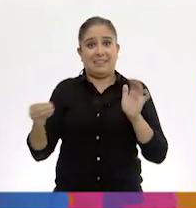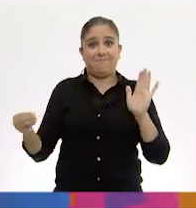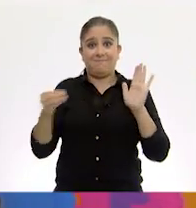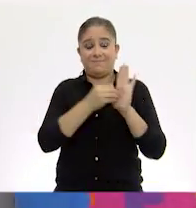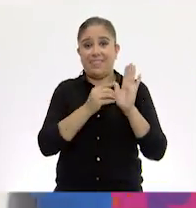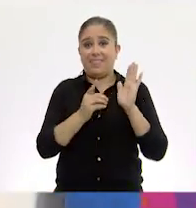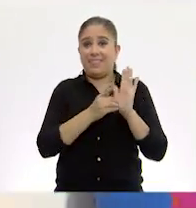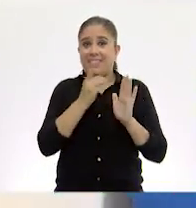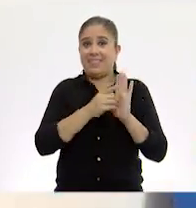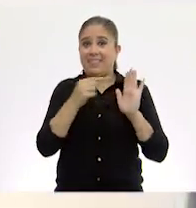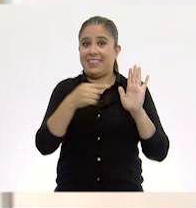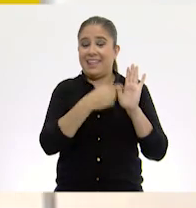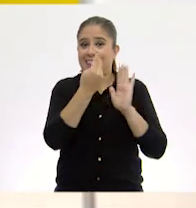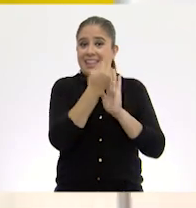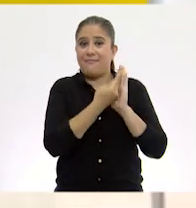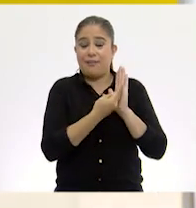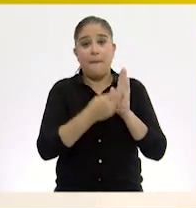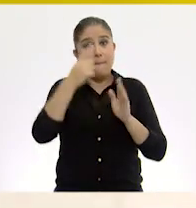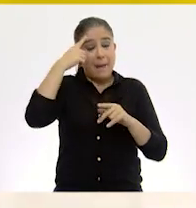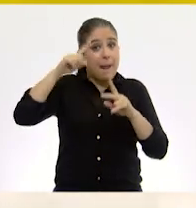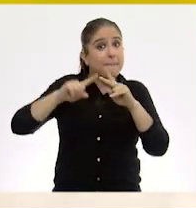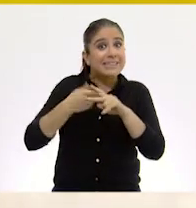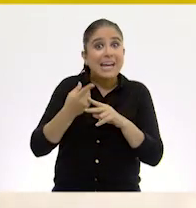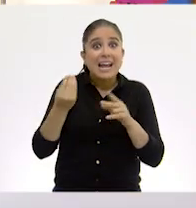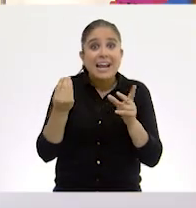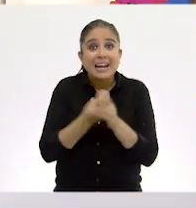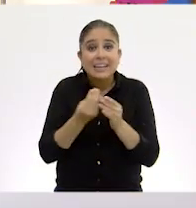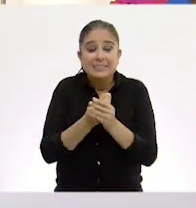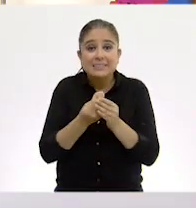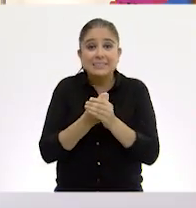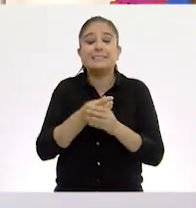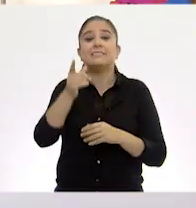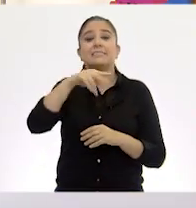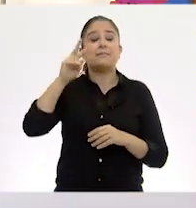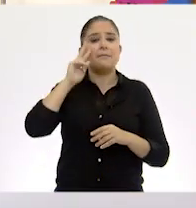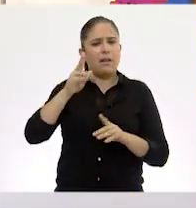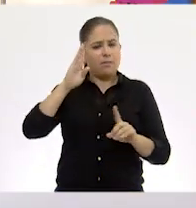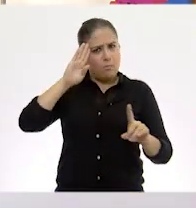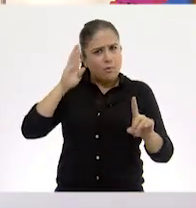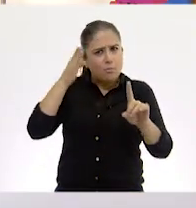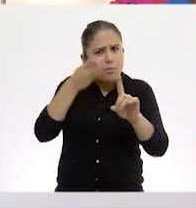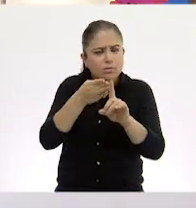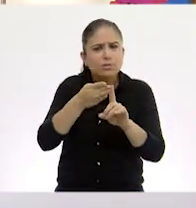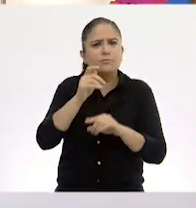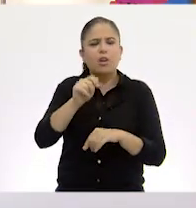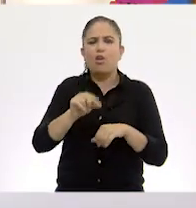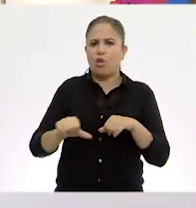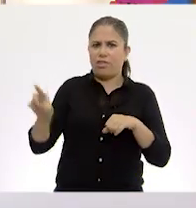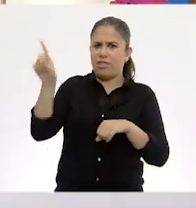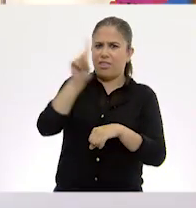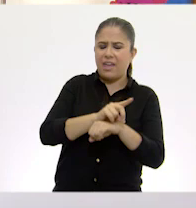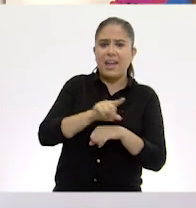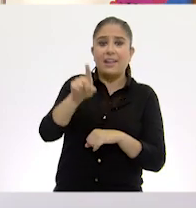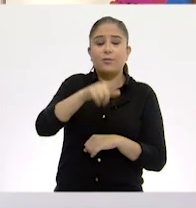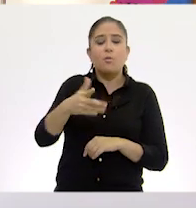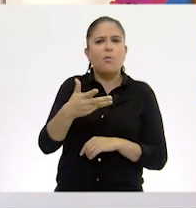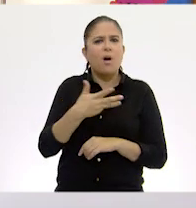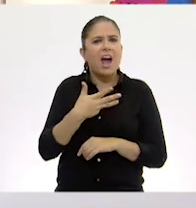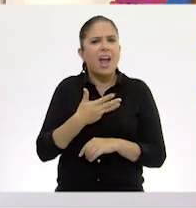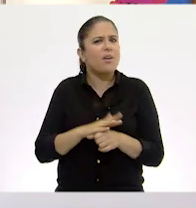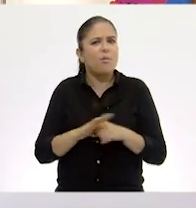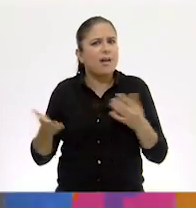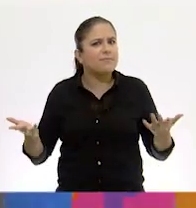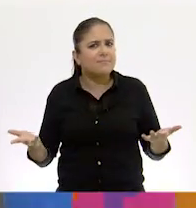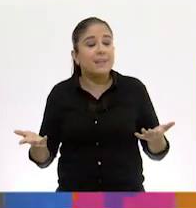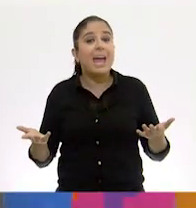Perfecto. Muy bien. Y para comenzar esta clase, bueno, vamos a ver el propósito. El propósito del día de hoy tenemos, hoy